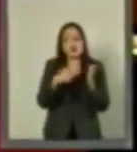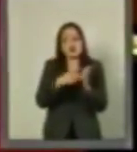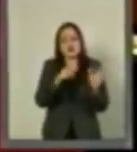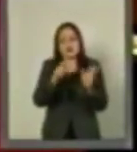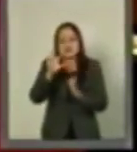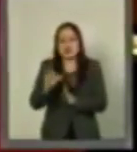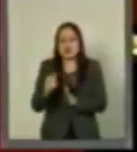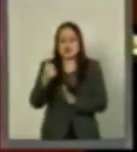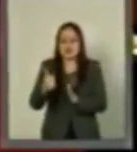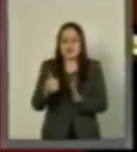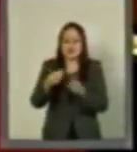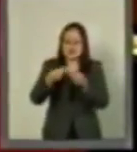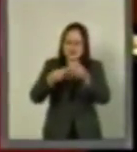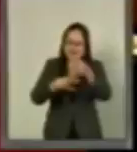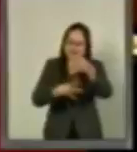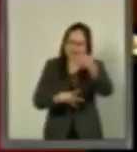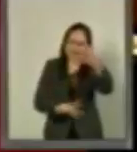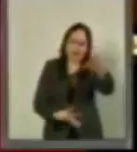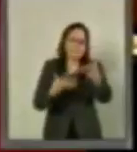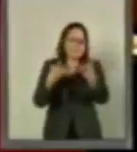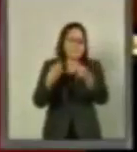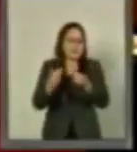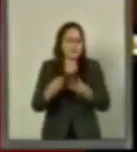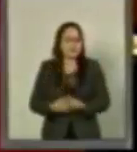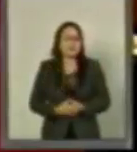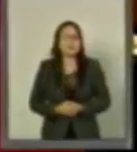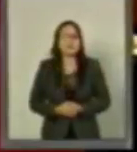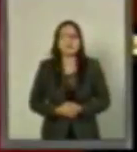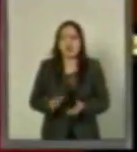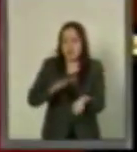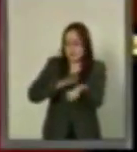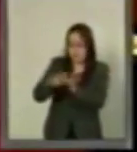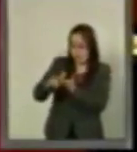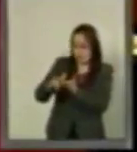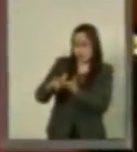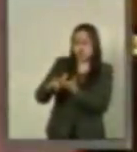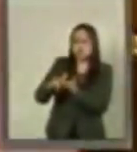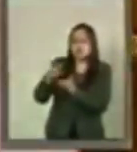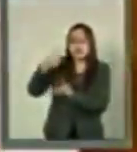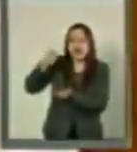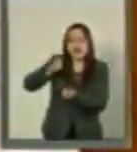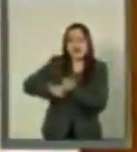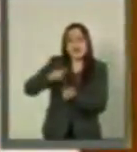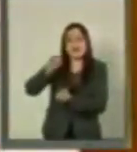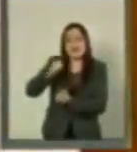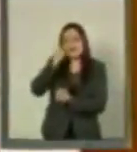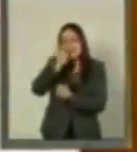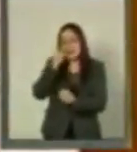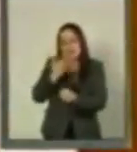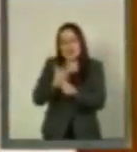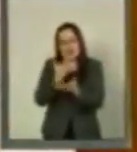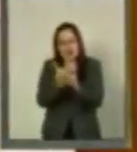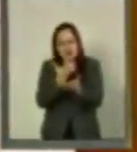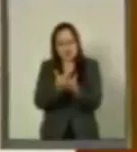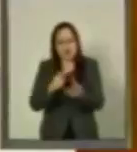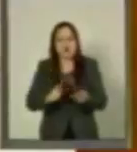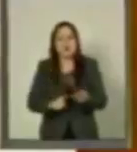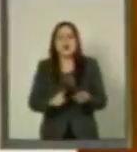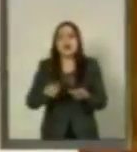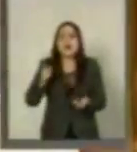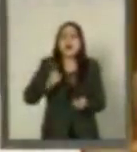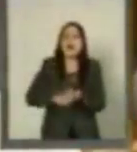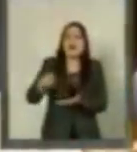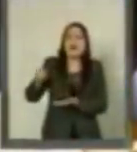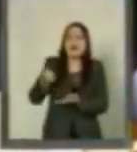1.746.000, etcétera, etcétera, etcétera. Apoyos dados desde la Secretaría de Economía, desde el